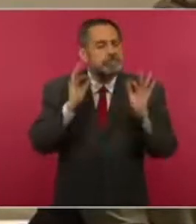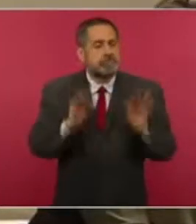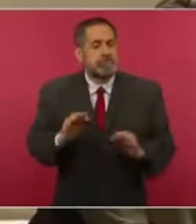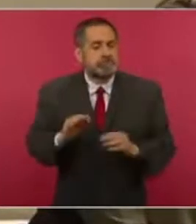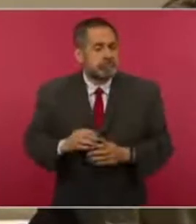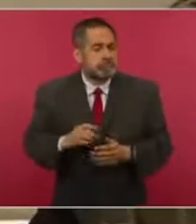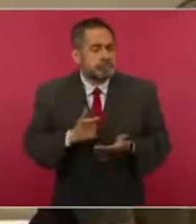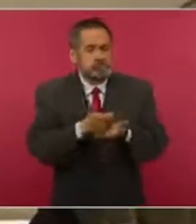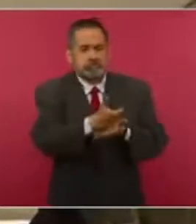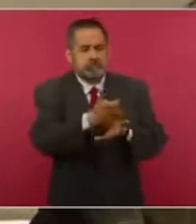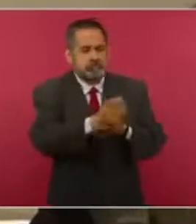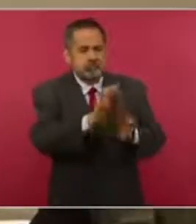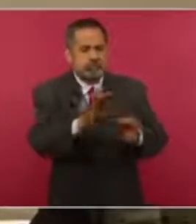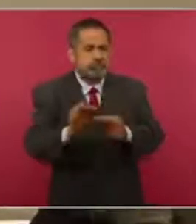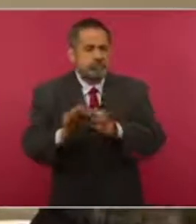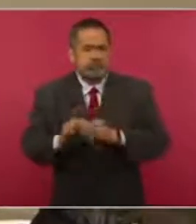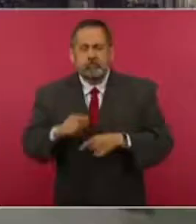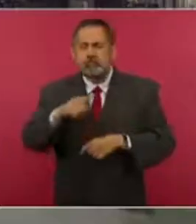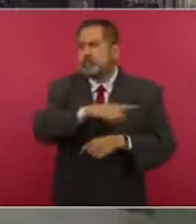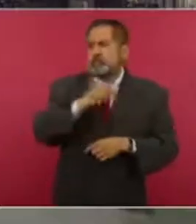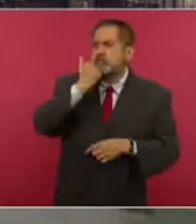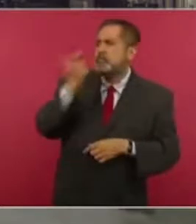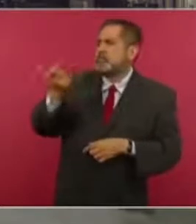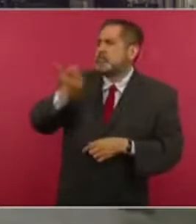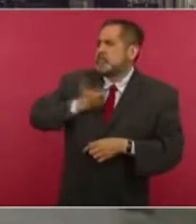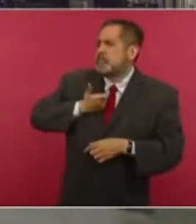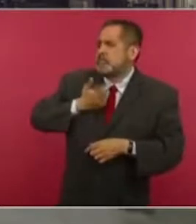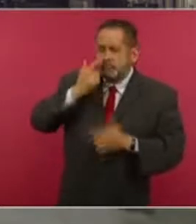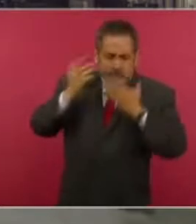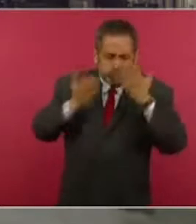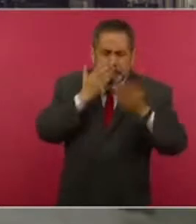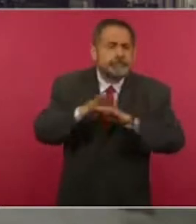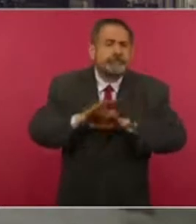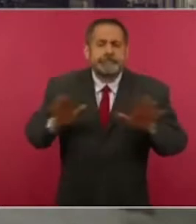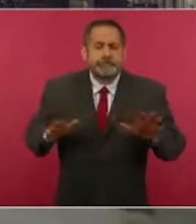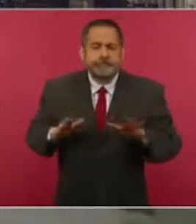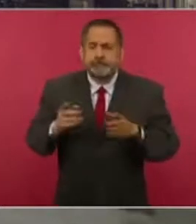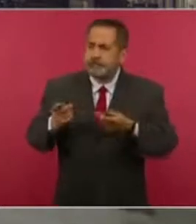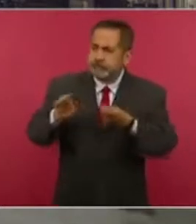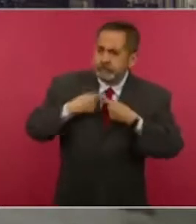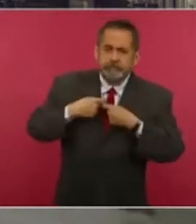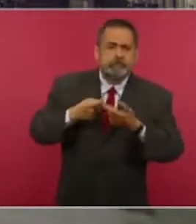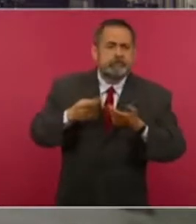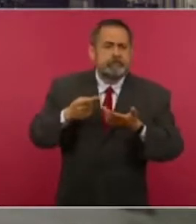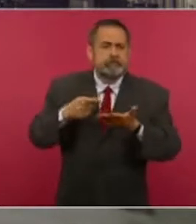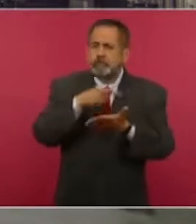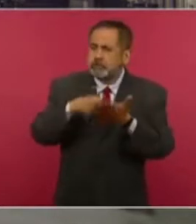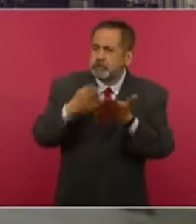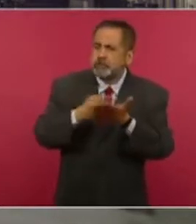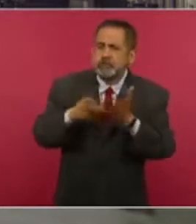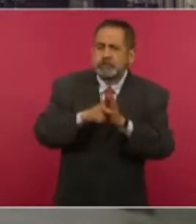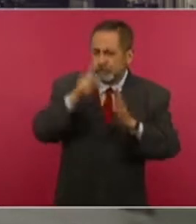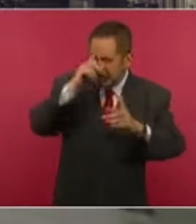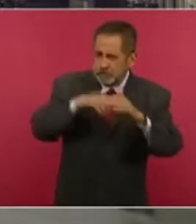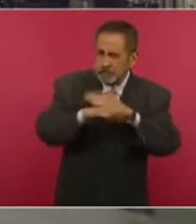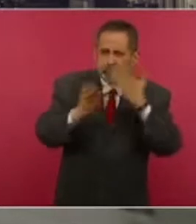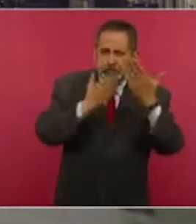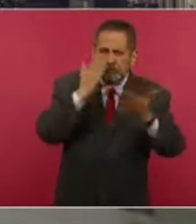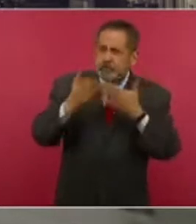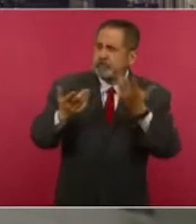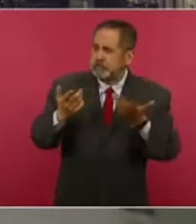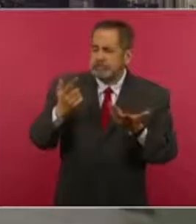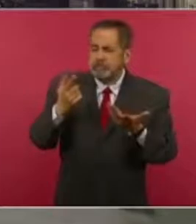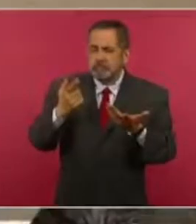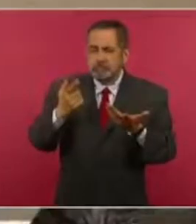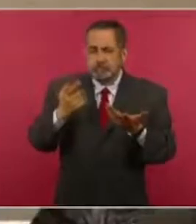de verdad que exigen lo más básico, que haya presupuesto, que haya matrícula, que haya pues lo más básico en sus